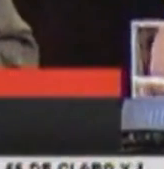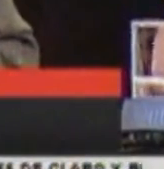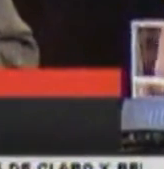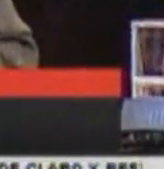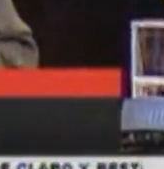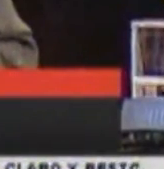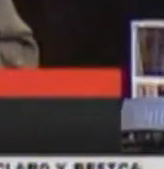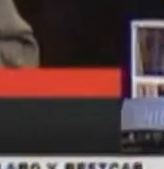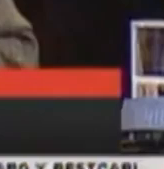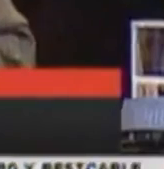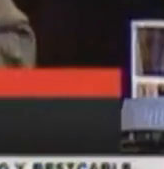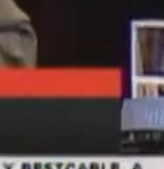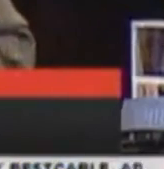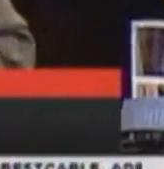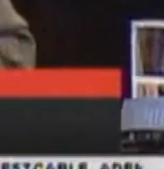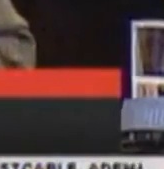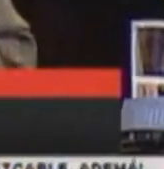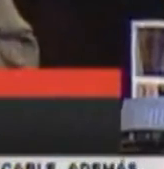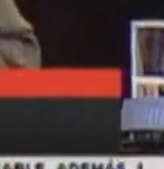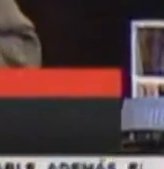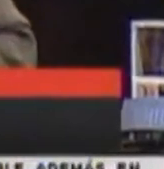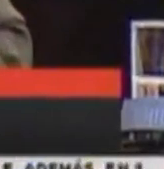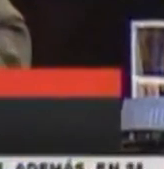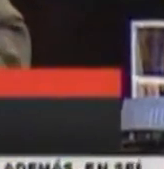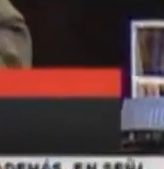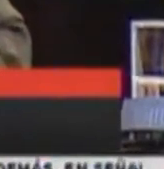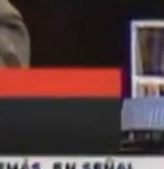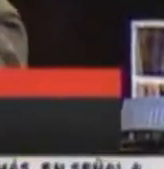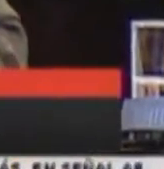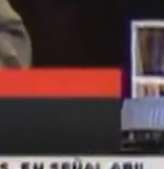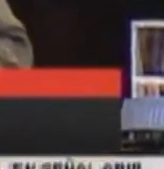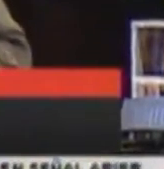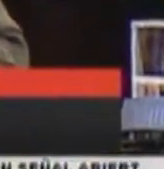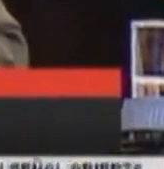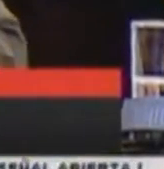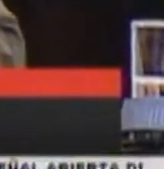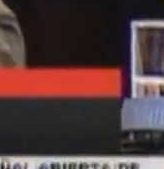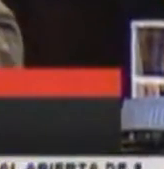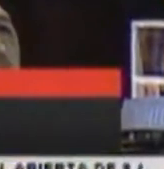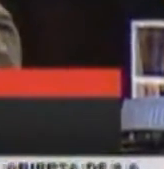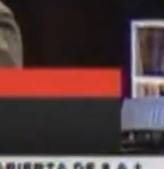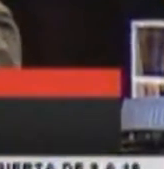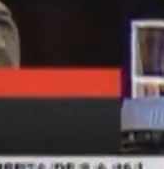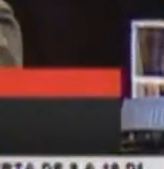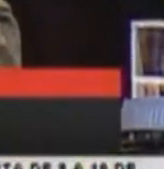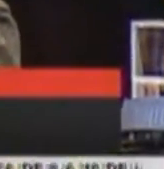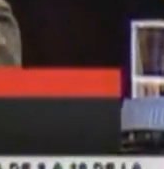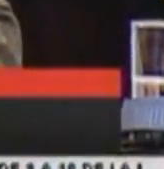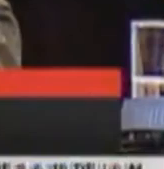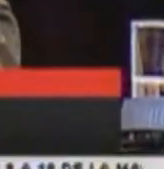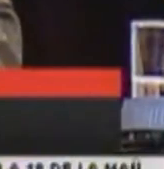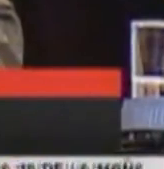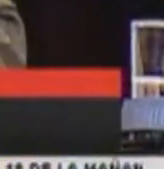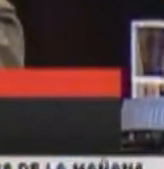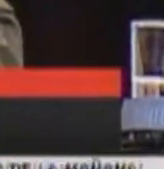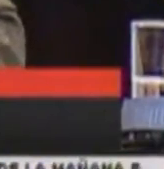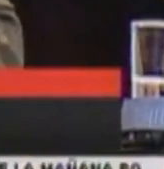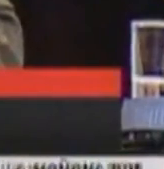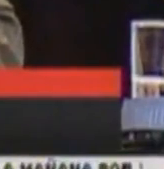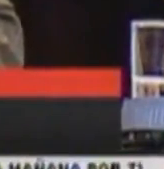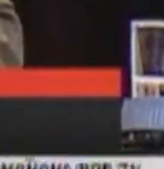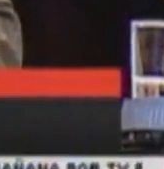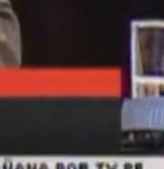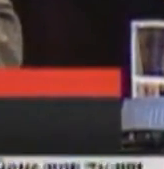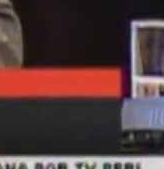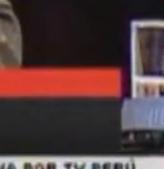en Ayacucho, en un service. Y para los del norte está en Huancayo, ¿no es cierto? Y uno va y le toca la puerta, hemos hecho la prueba, le digo, yo he ido ahí, o